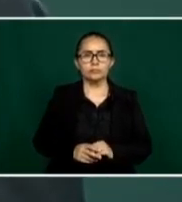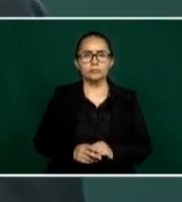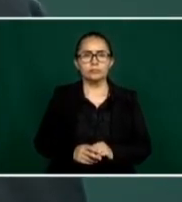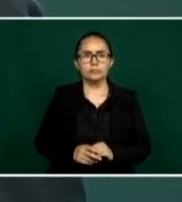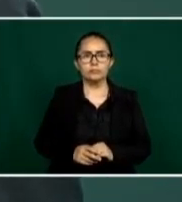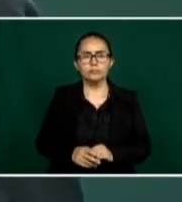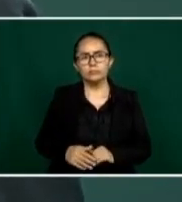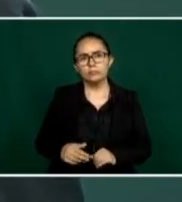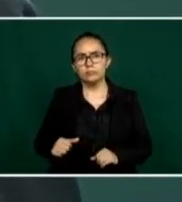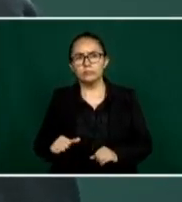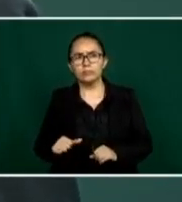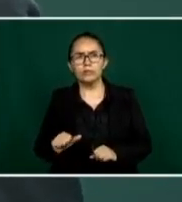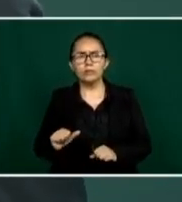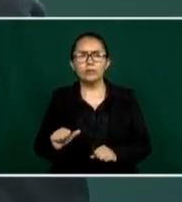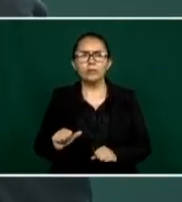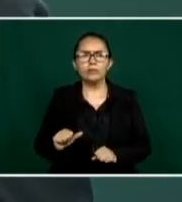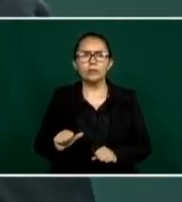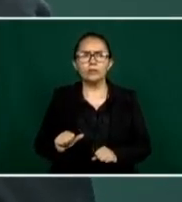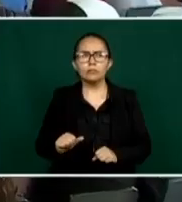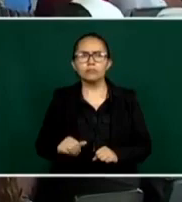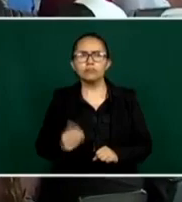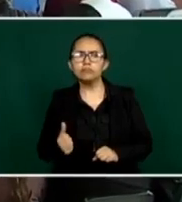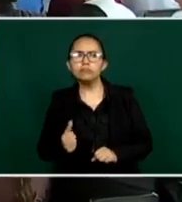es algo